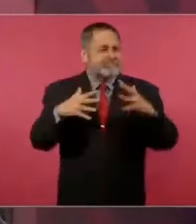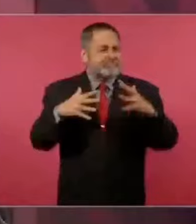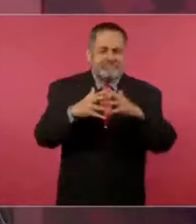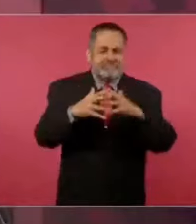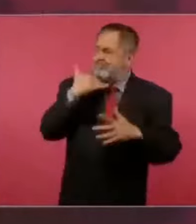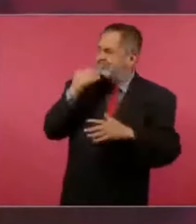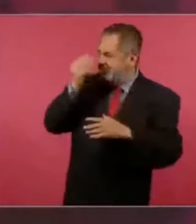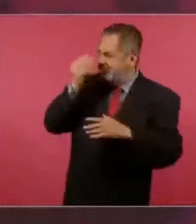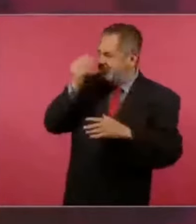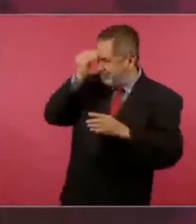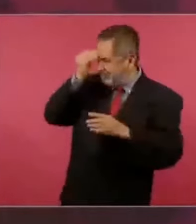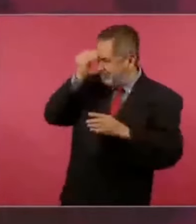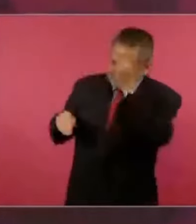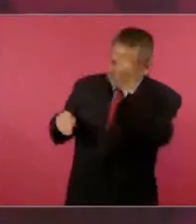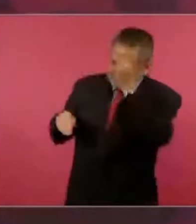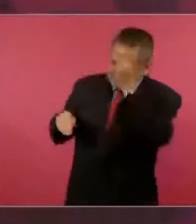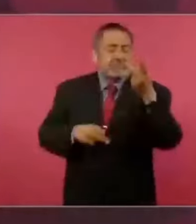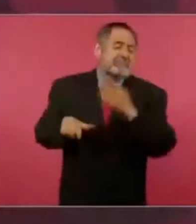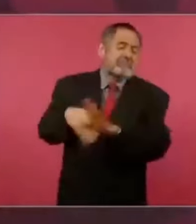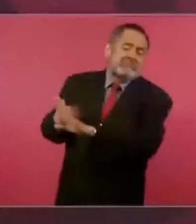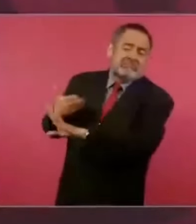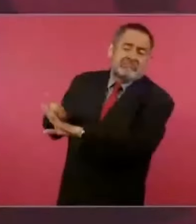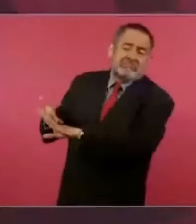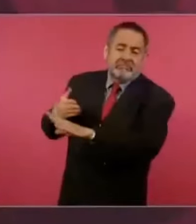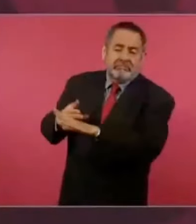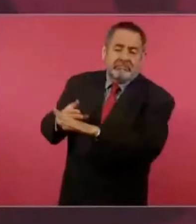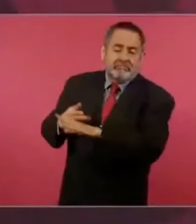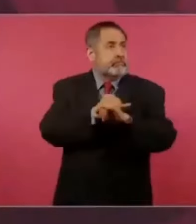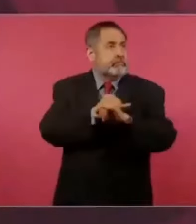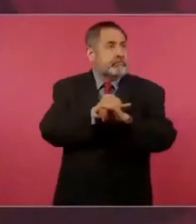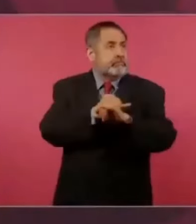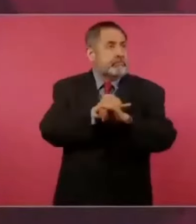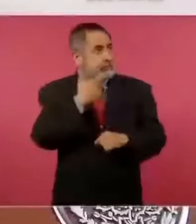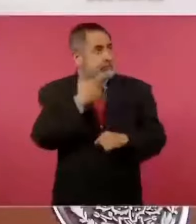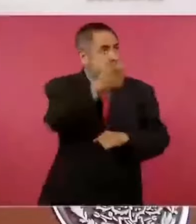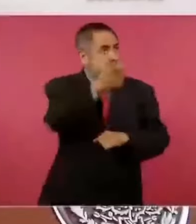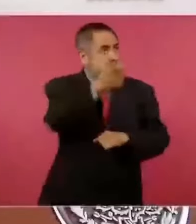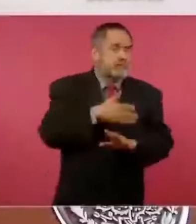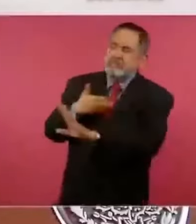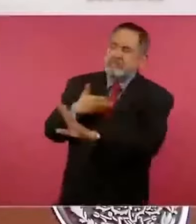en medios nacionales e internacionales, que solo